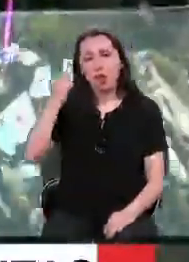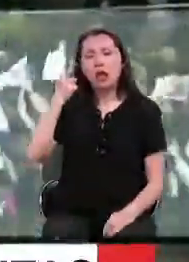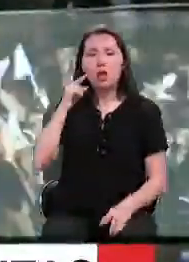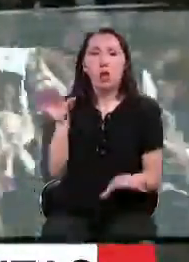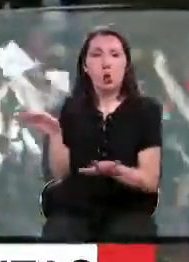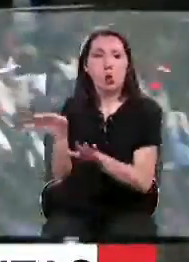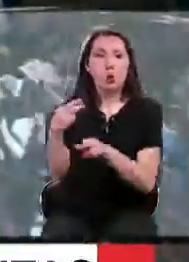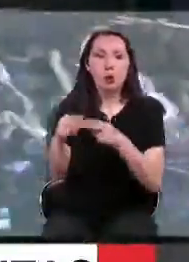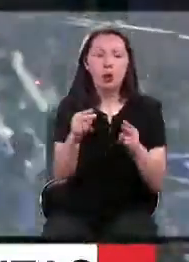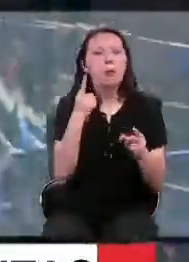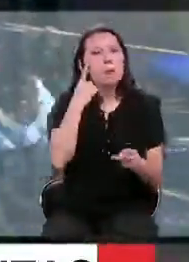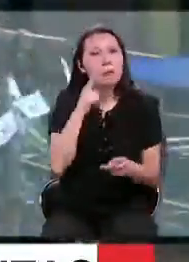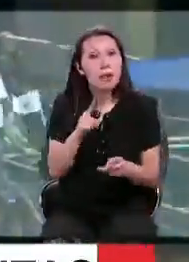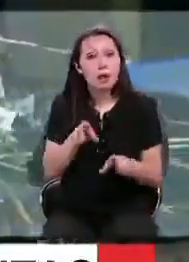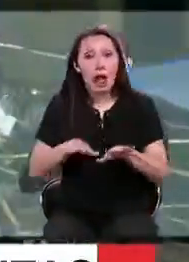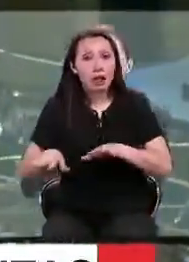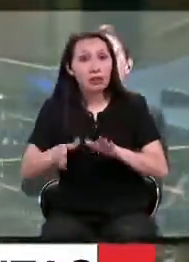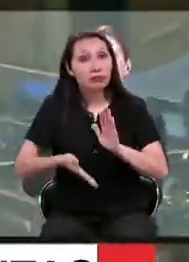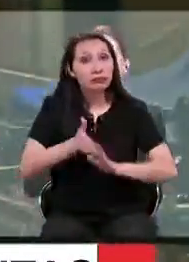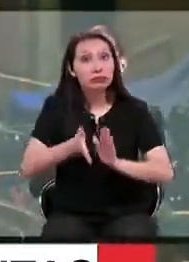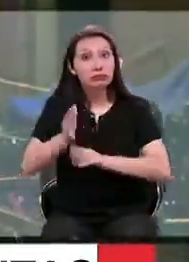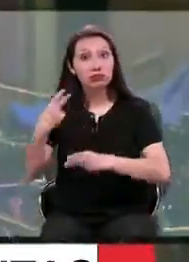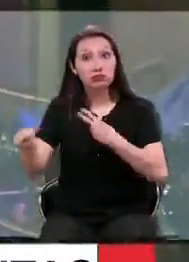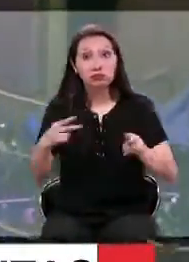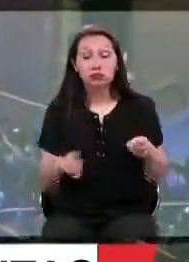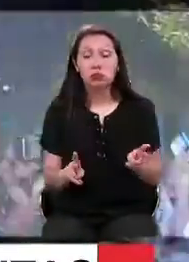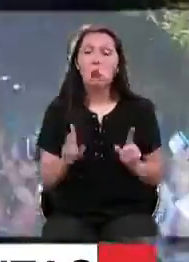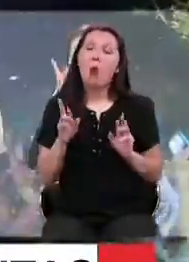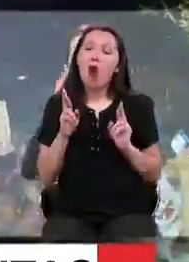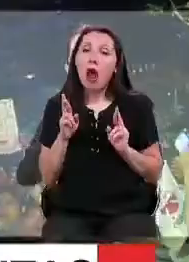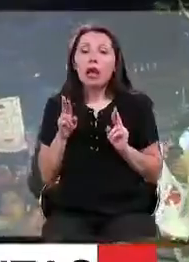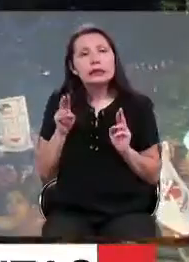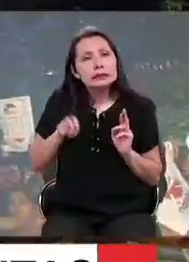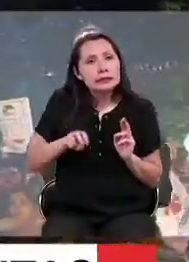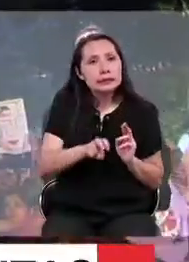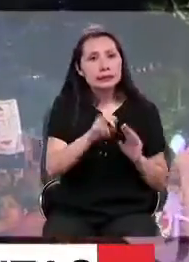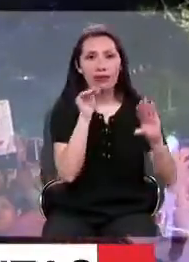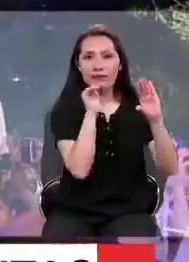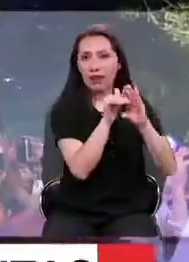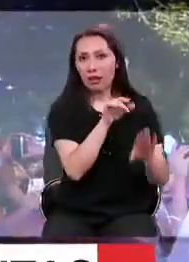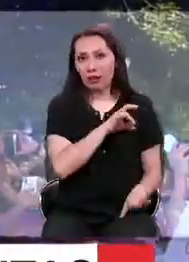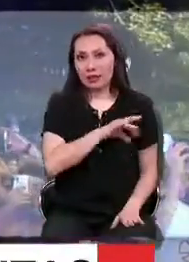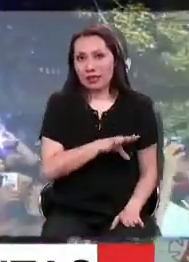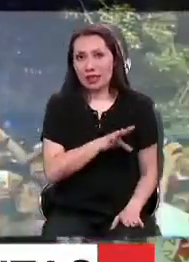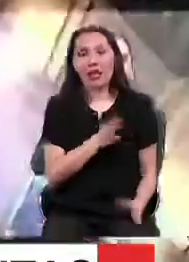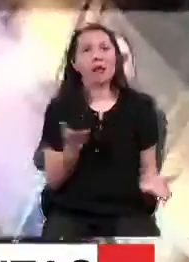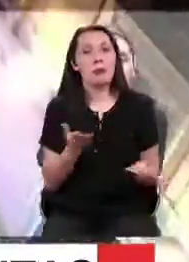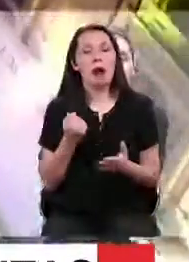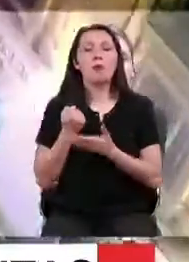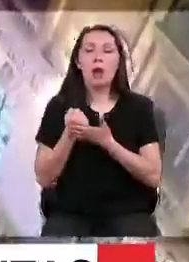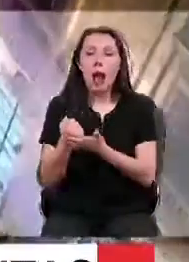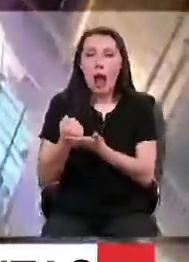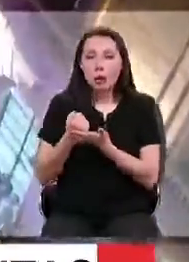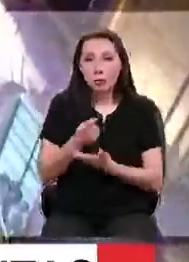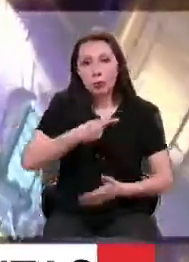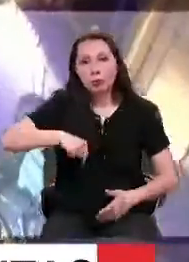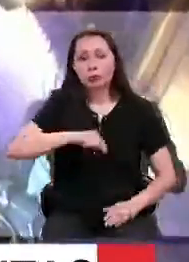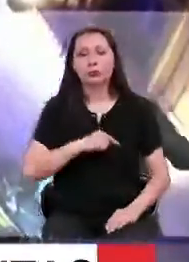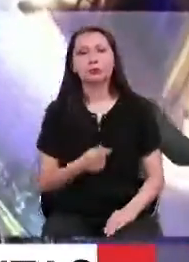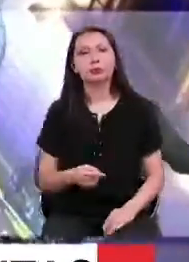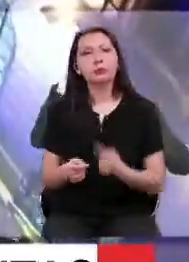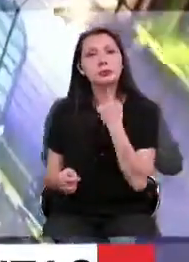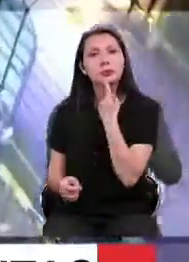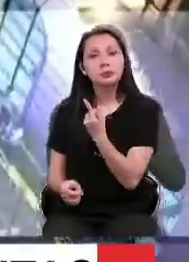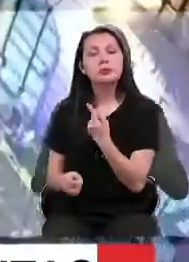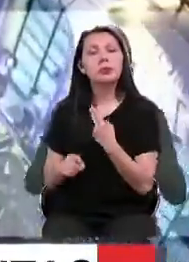entendemos. Pero junto con toda esa actividad, que ojalá pasen por una sucursal del Banco de Chile para colaborar con nosotros. Jimena, sería bueno